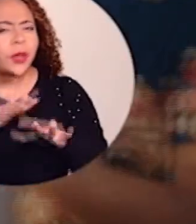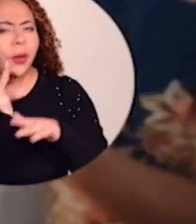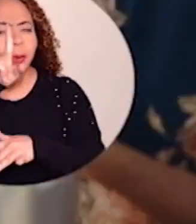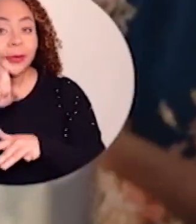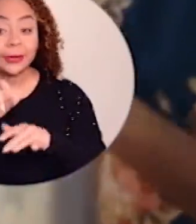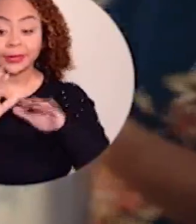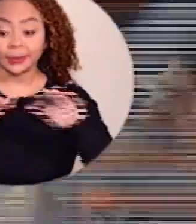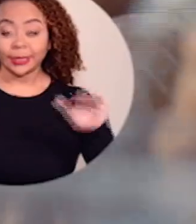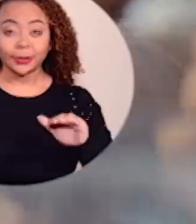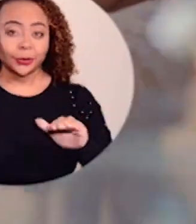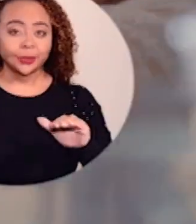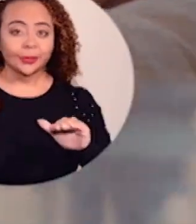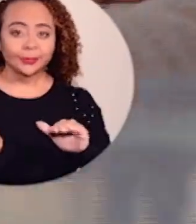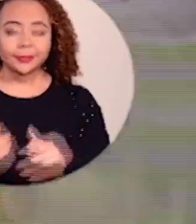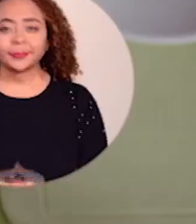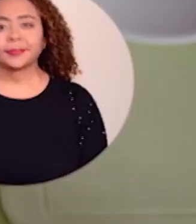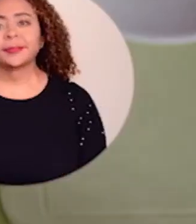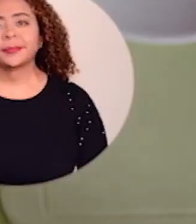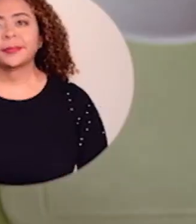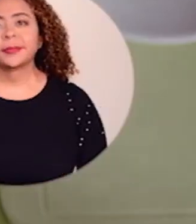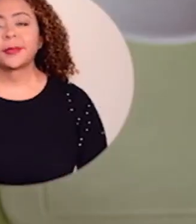cualquier proyecto serio,